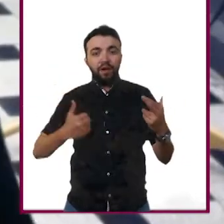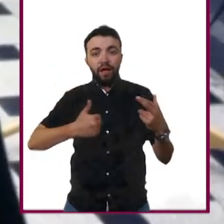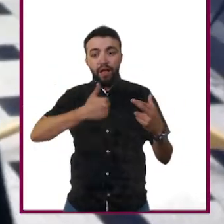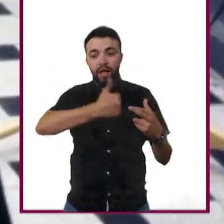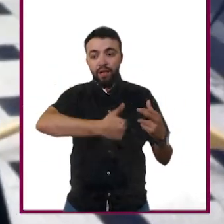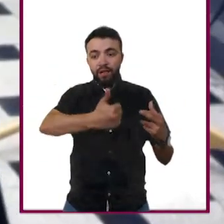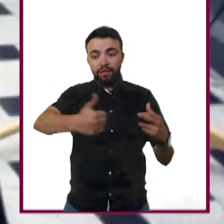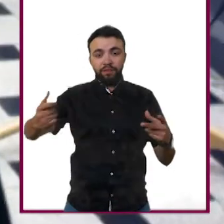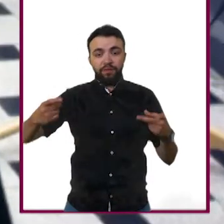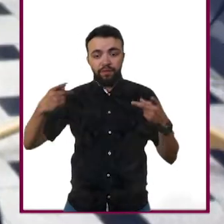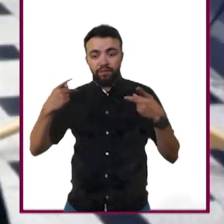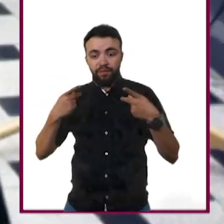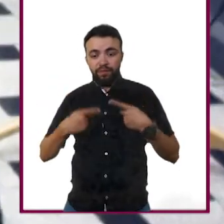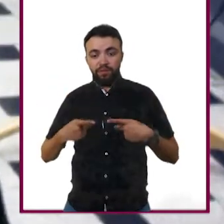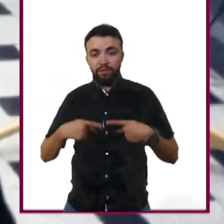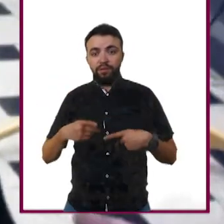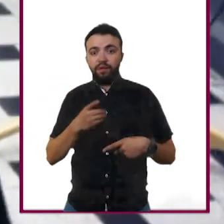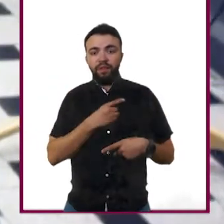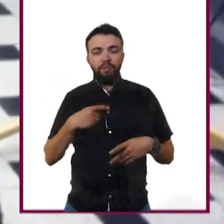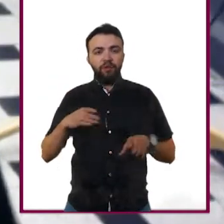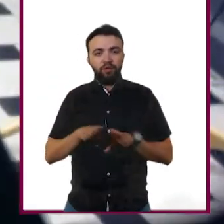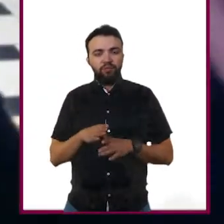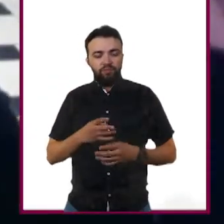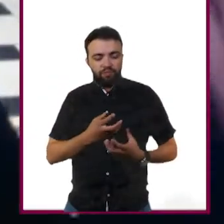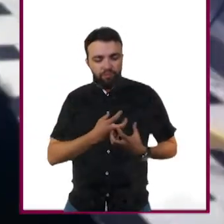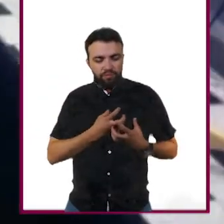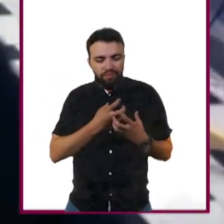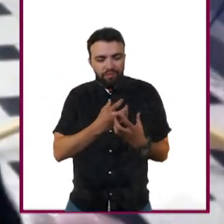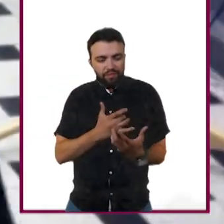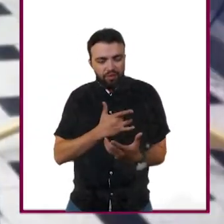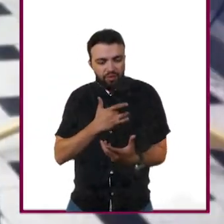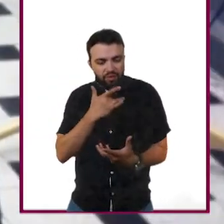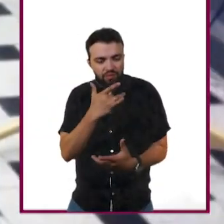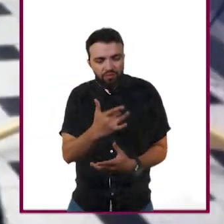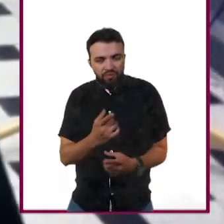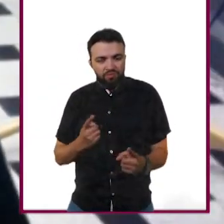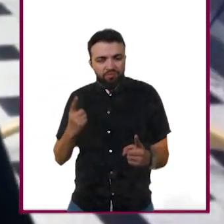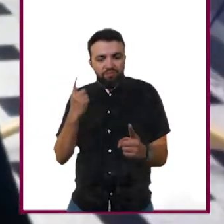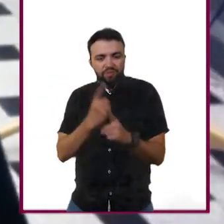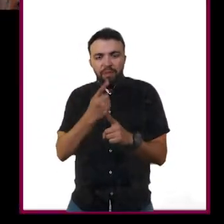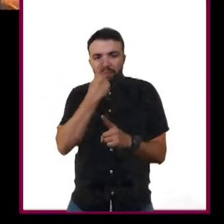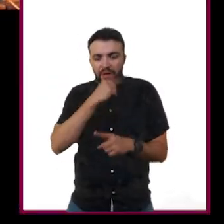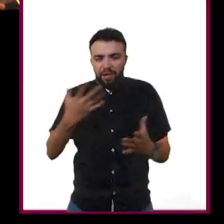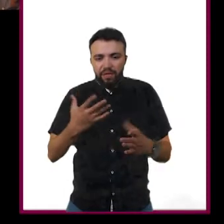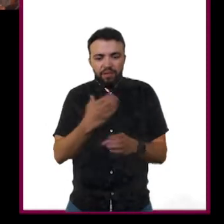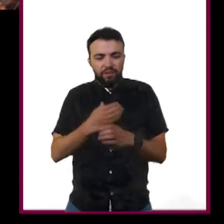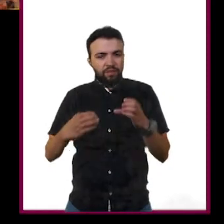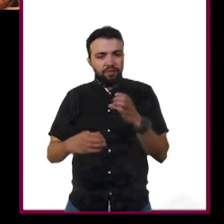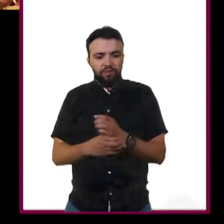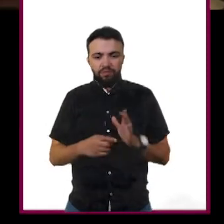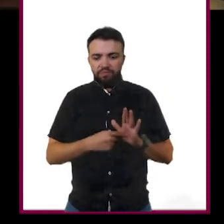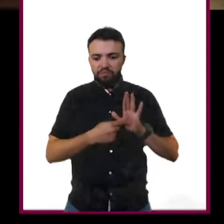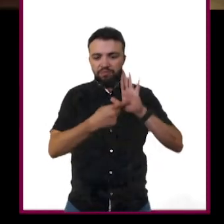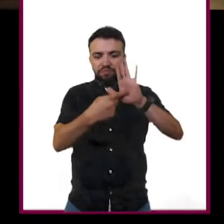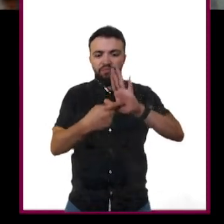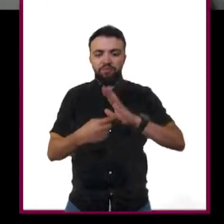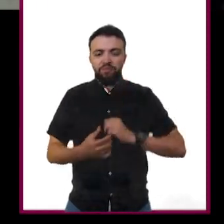una de las participantes tenía que poner su corazón y su esfuerzo y su entusiasmo en llevarla a cabo.